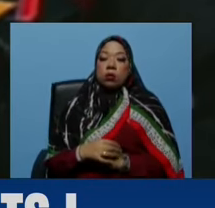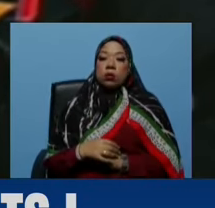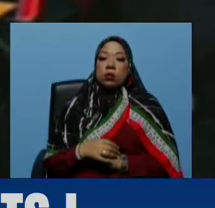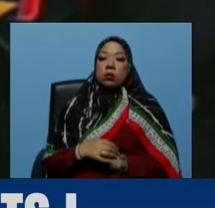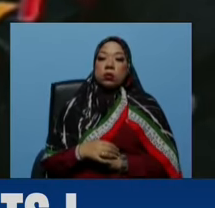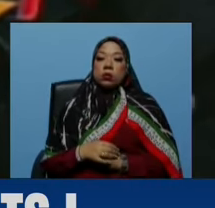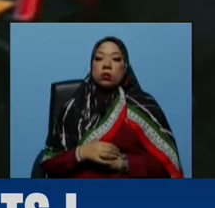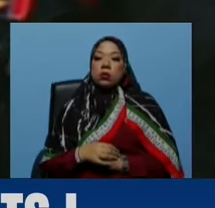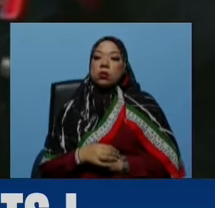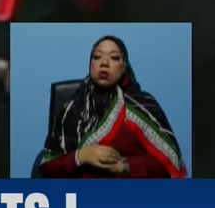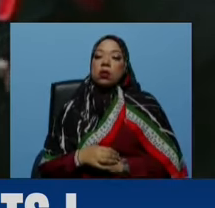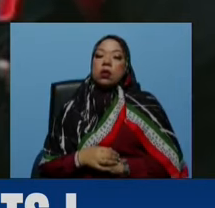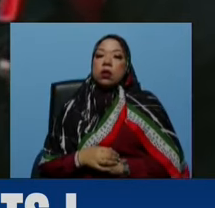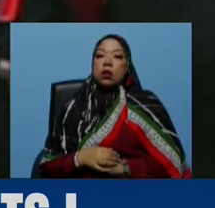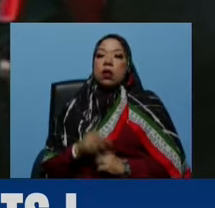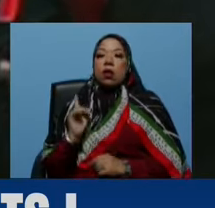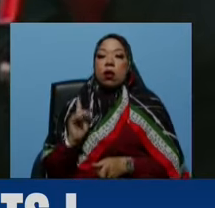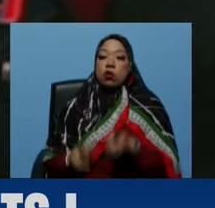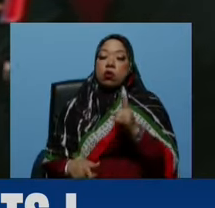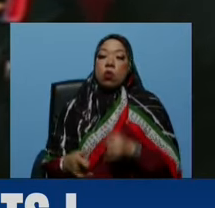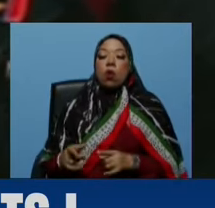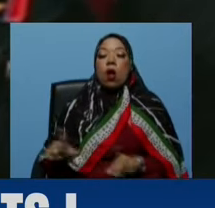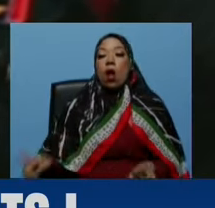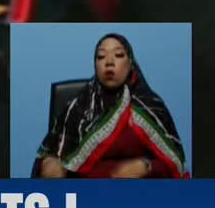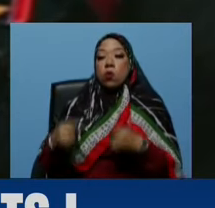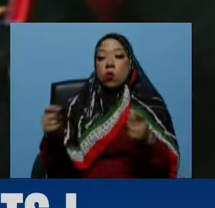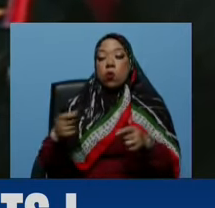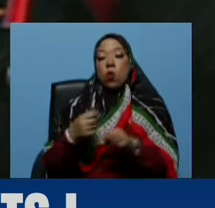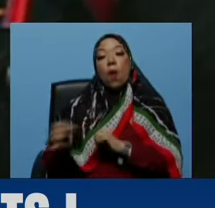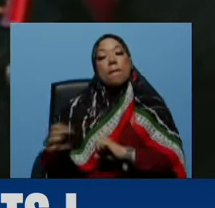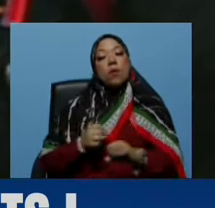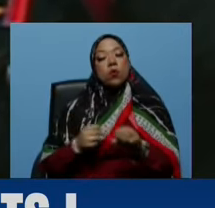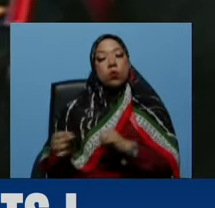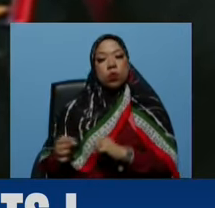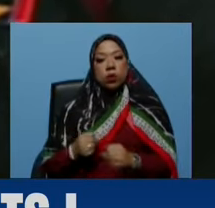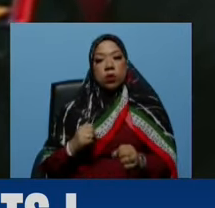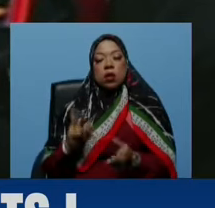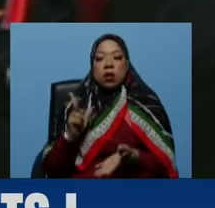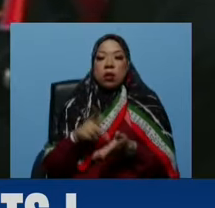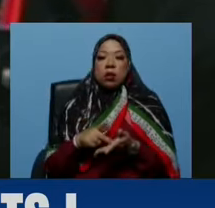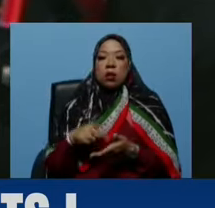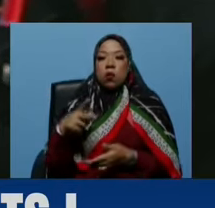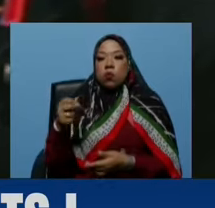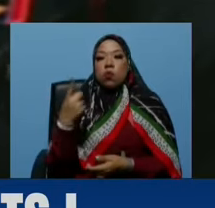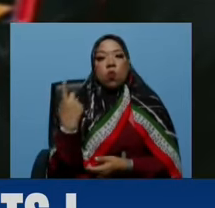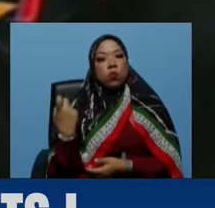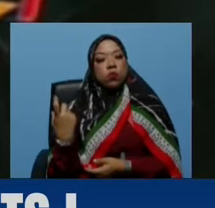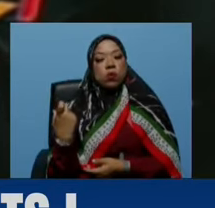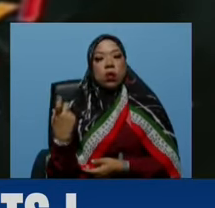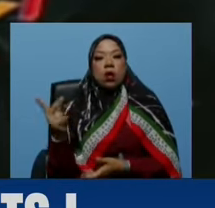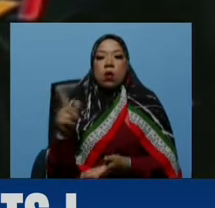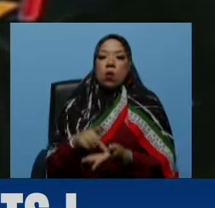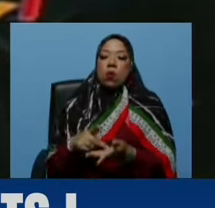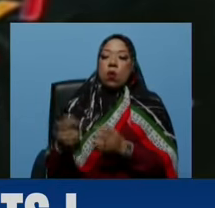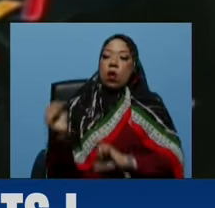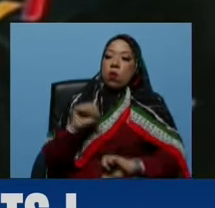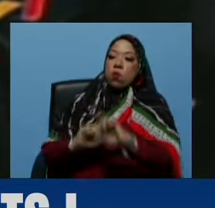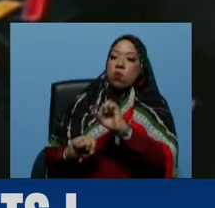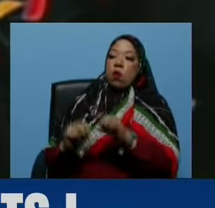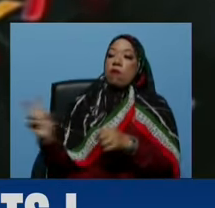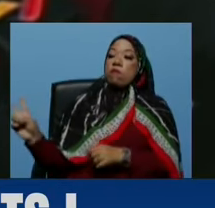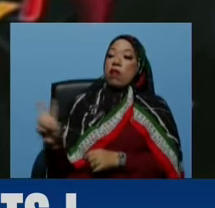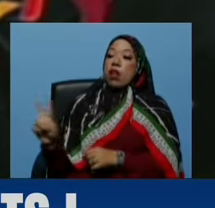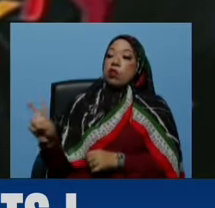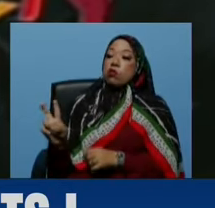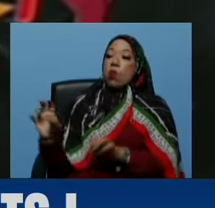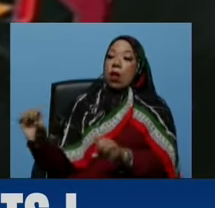caso, que pueda consignar los requerimientos que le hagan en tal sala. No hacerlo es ponerse de espalda a las venezolanas y los venezolanos,